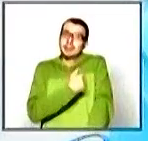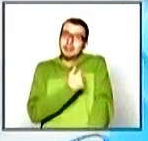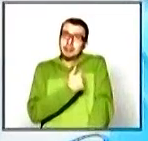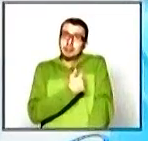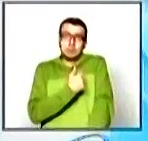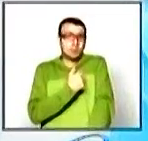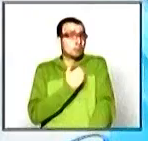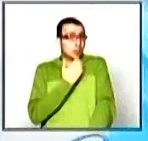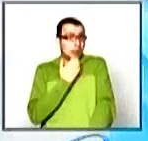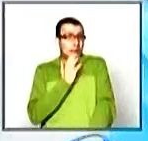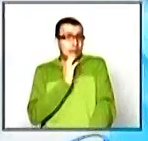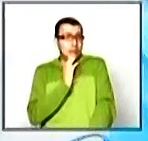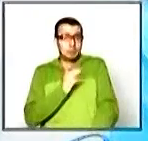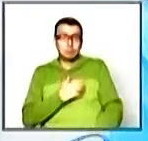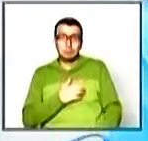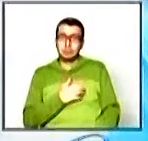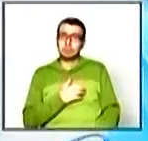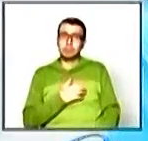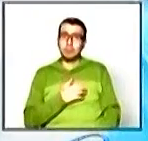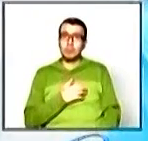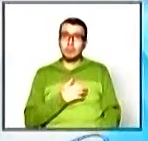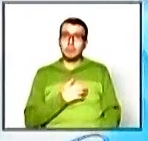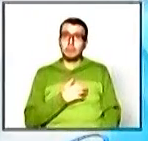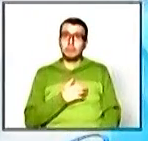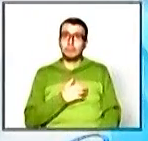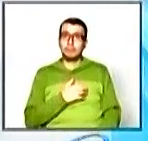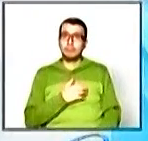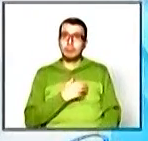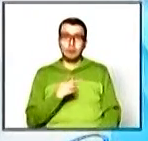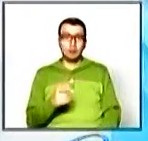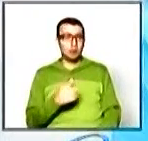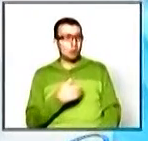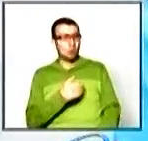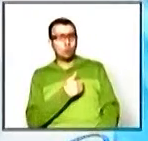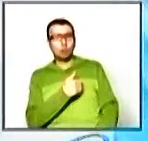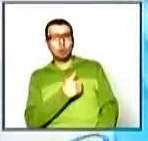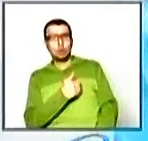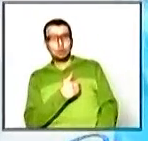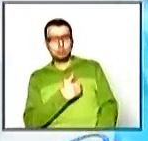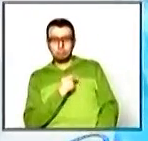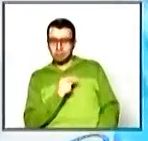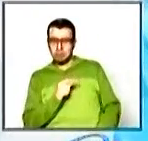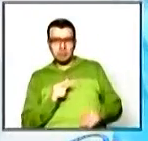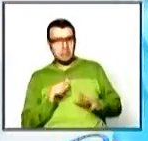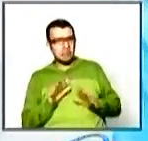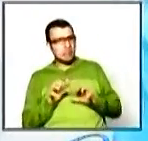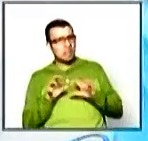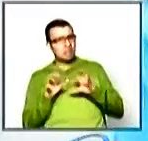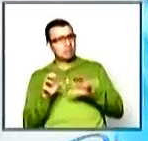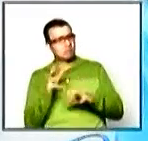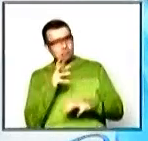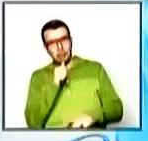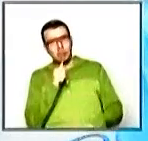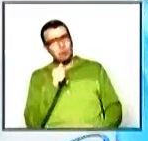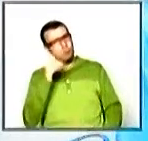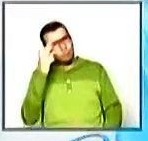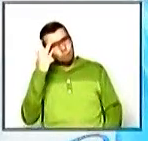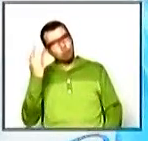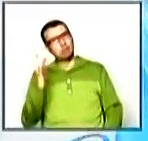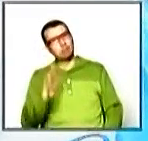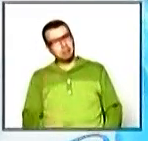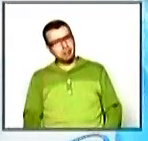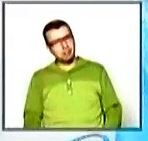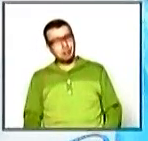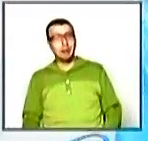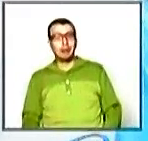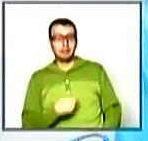curioso que no haya cáncer en el corazón. ¿Por qué no hay cáncer de corazón? Es porque las células del corazón están totalmente aisladas